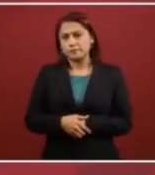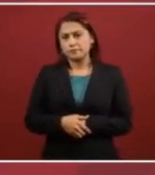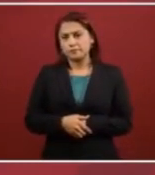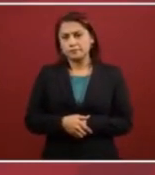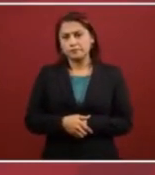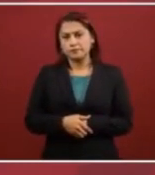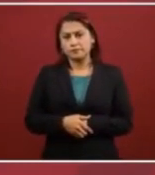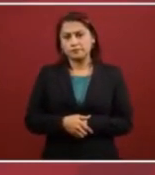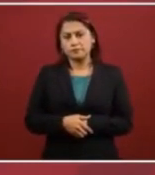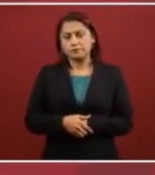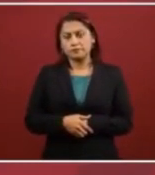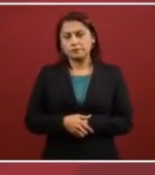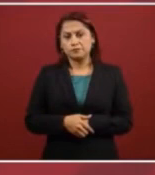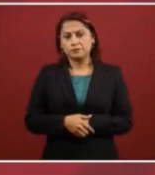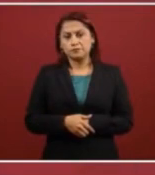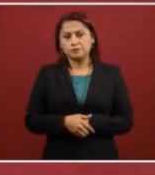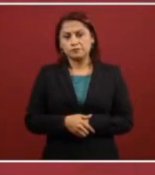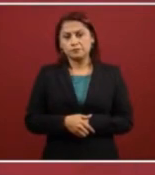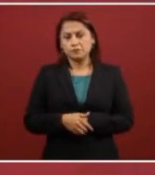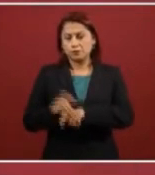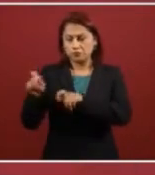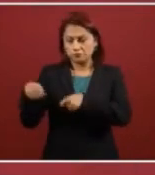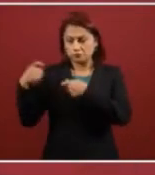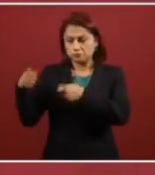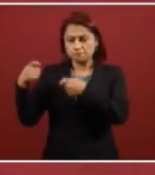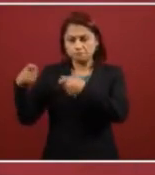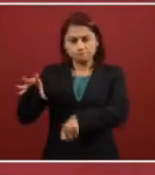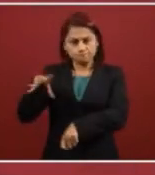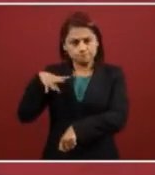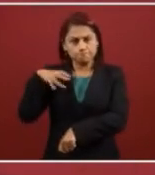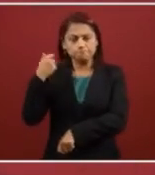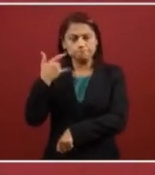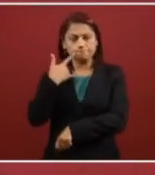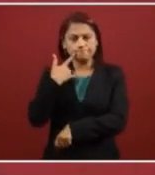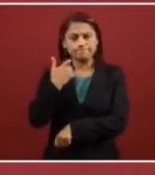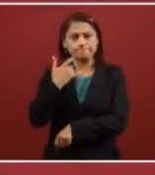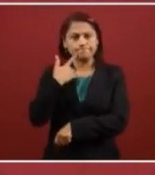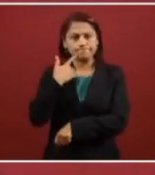forjada. That was forged. En el esfuerzo. In efforts.